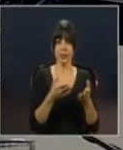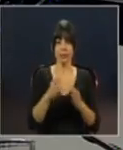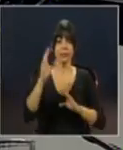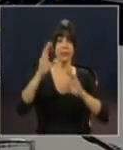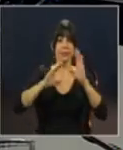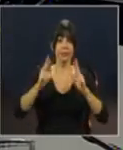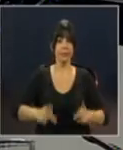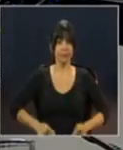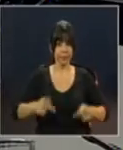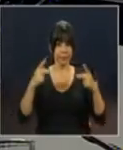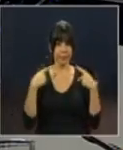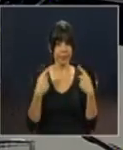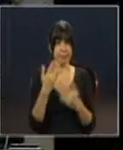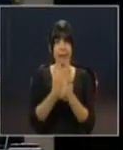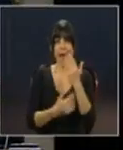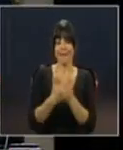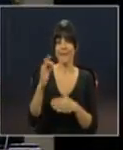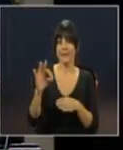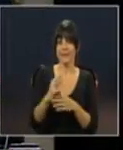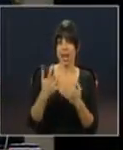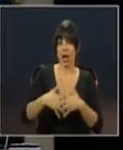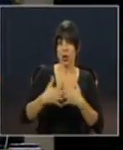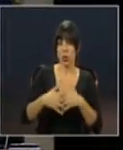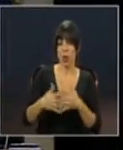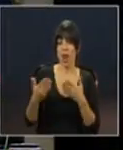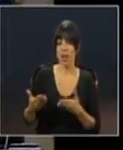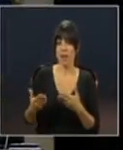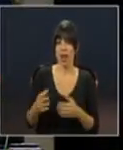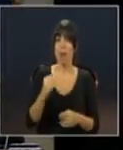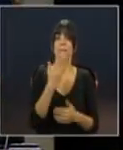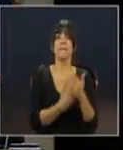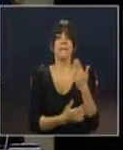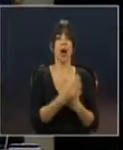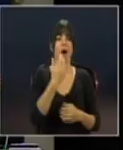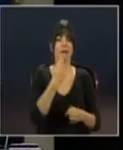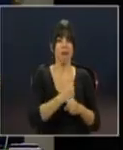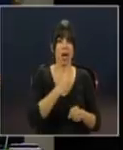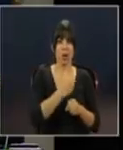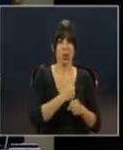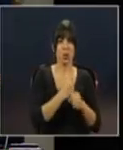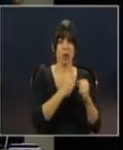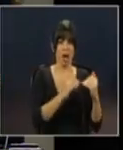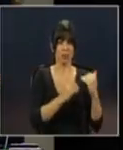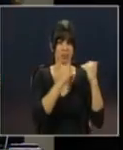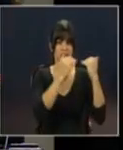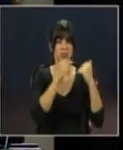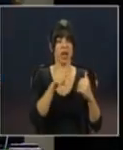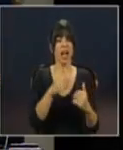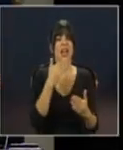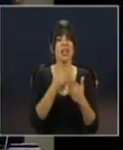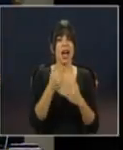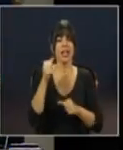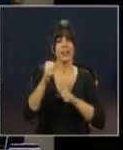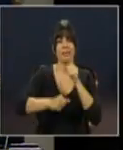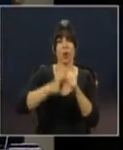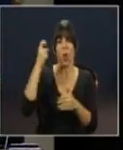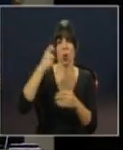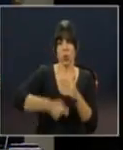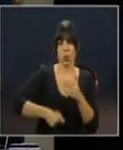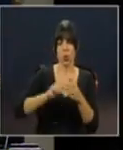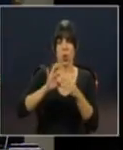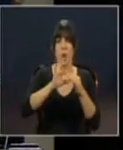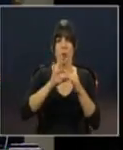ciencias de la vida, manufactura liviana y manufactura avanzada, producto de un esfuerzo intenso estrechamente coordinado